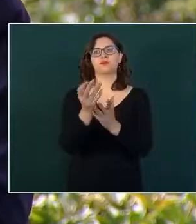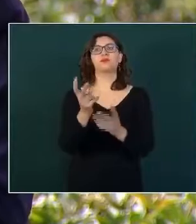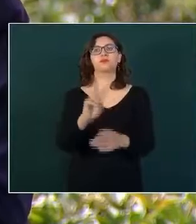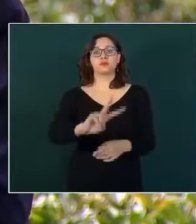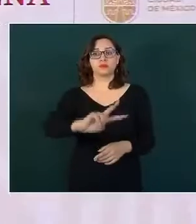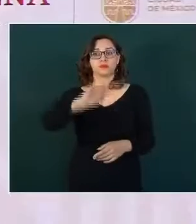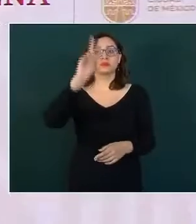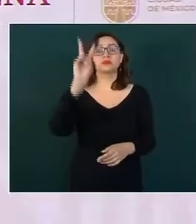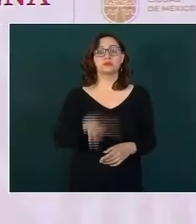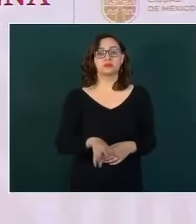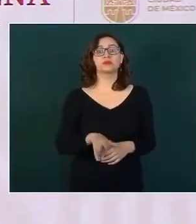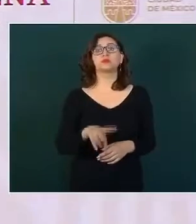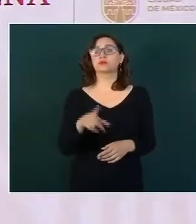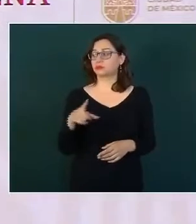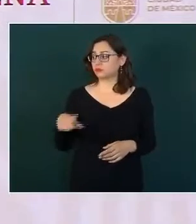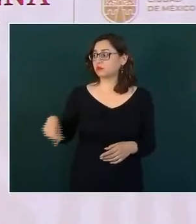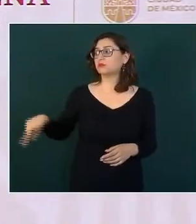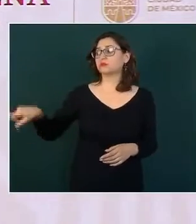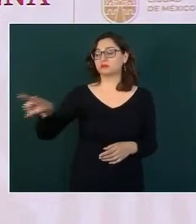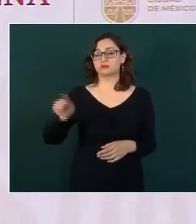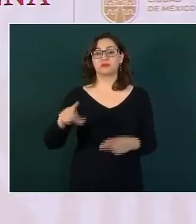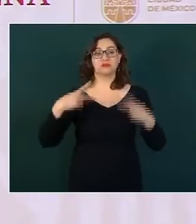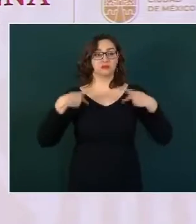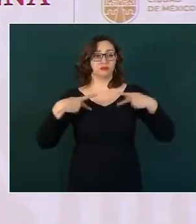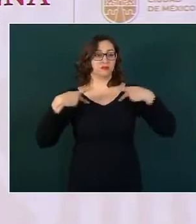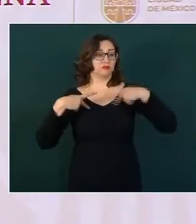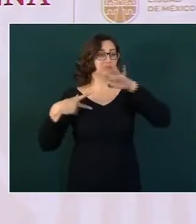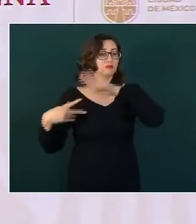es lealtad al pueblo,